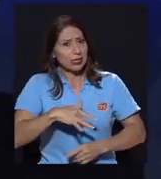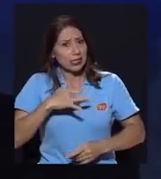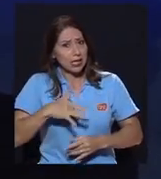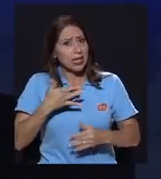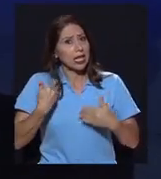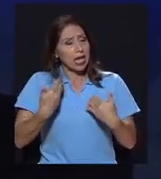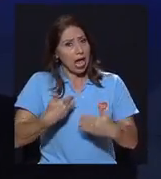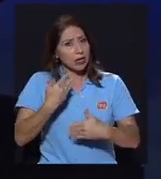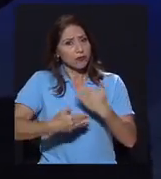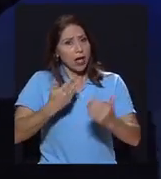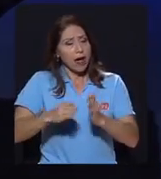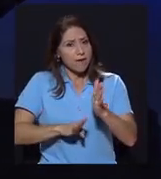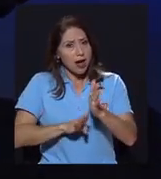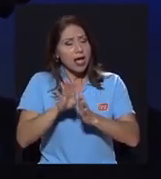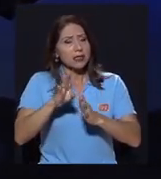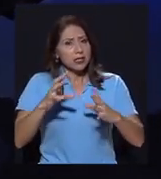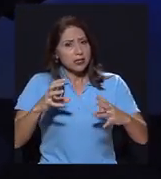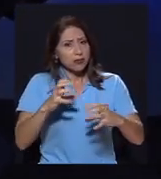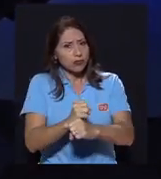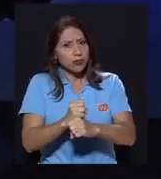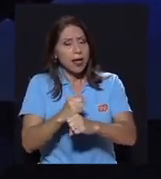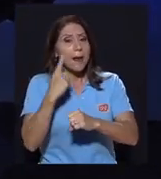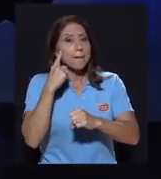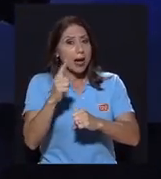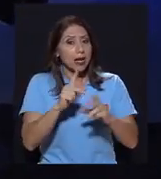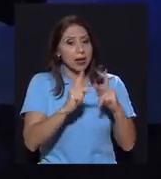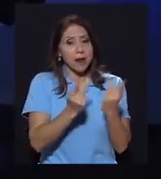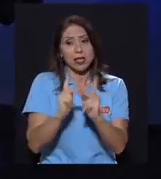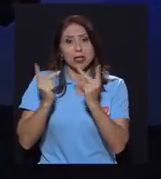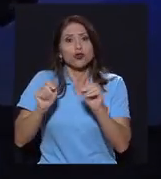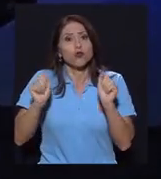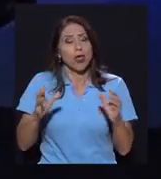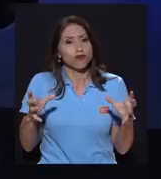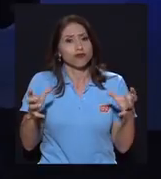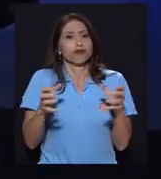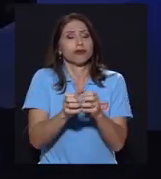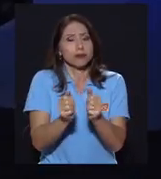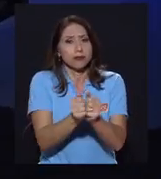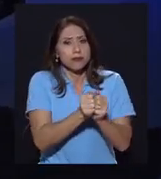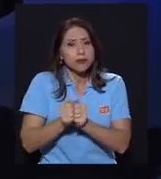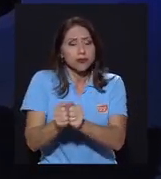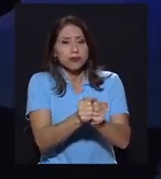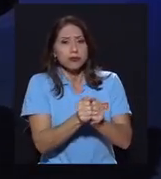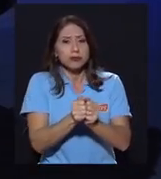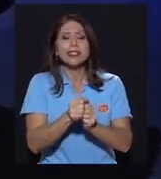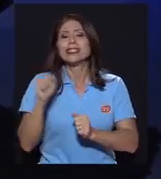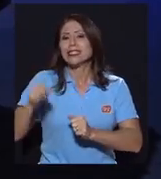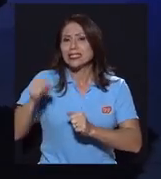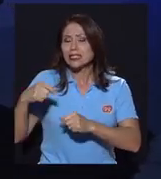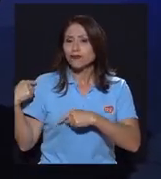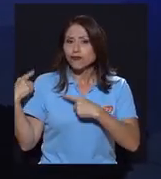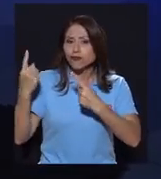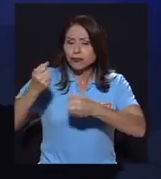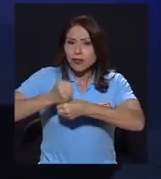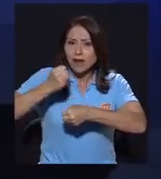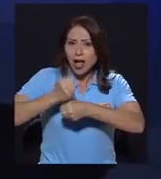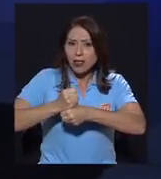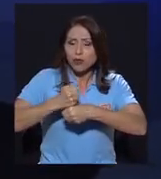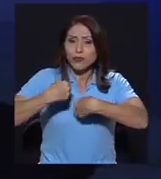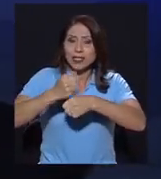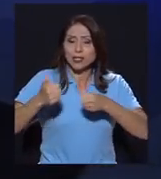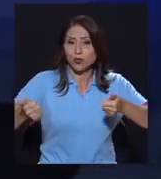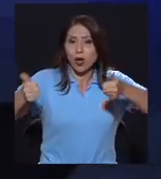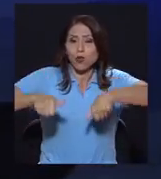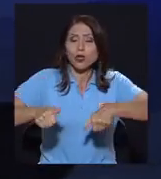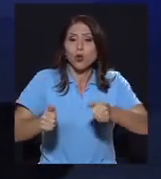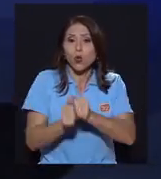usted siente que hay avances sistemáticos para juntarse los partidos si hemos venido trabajando en la construcción de un acuerdo